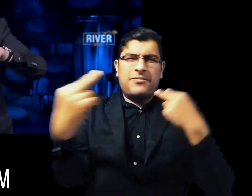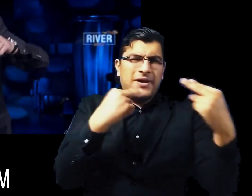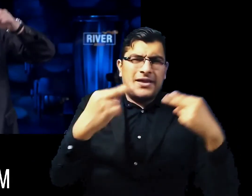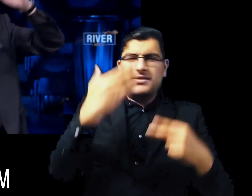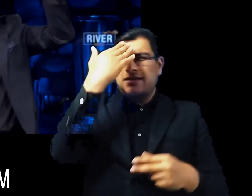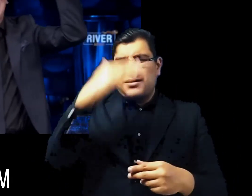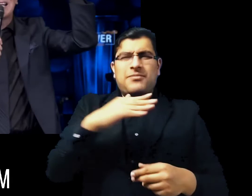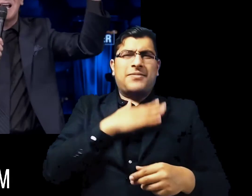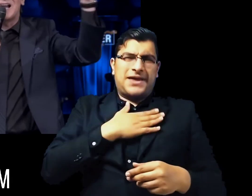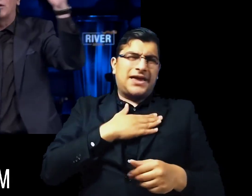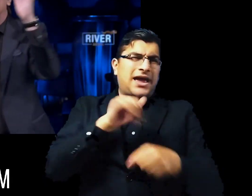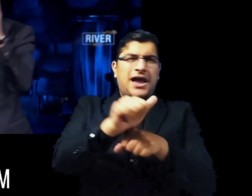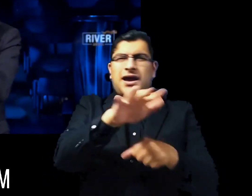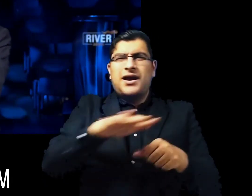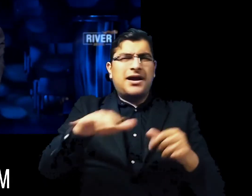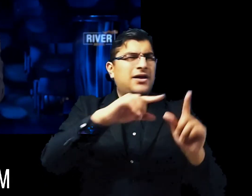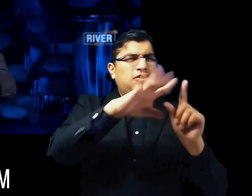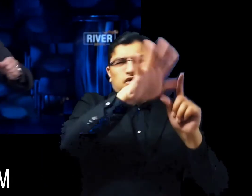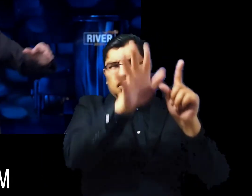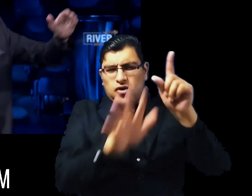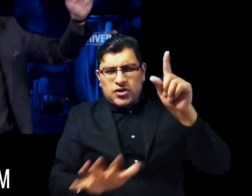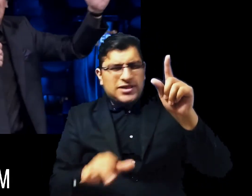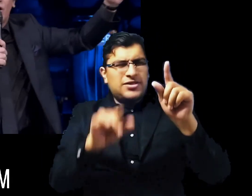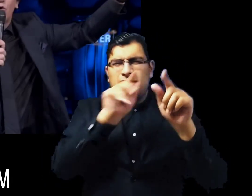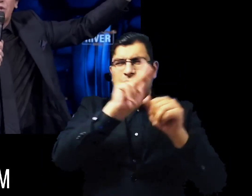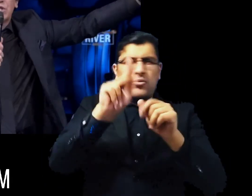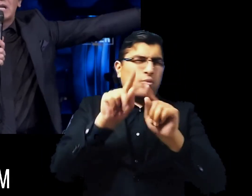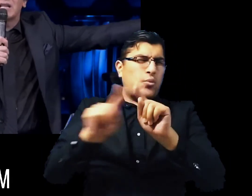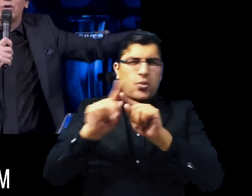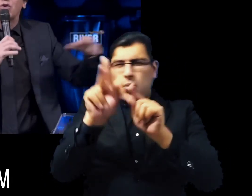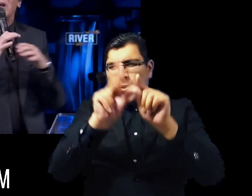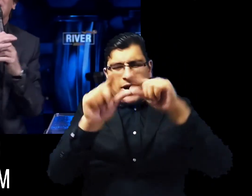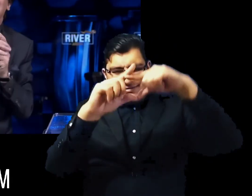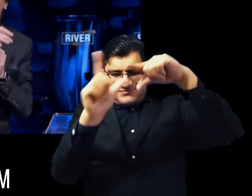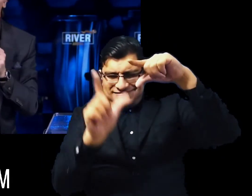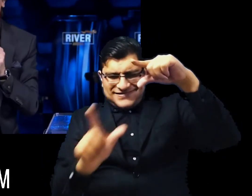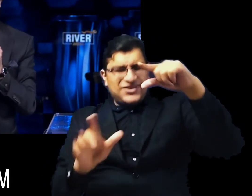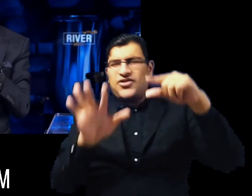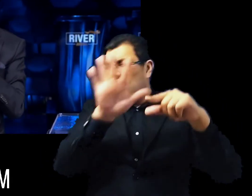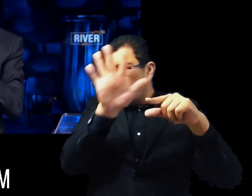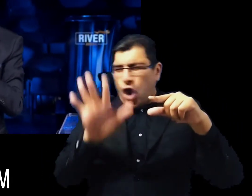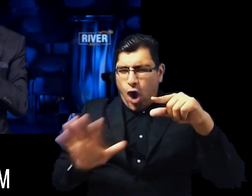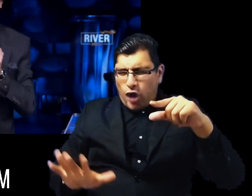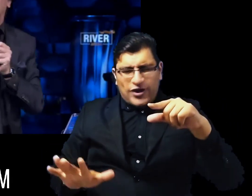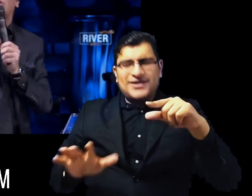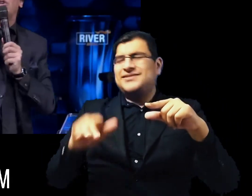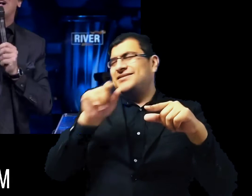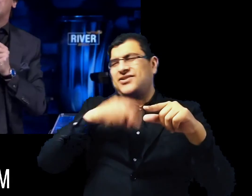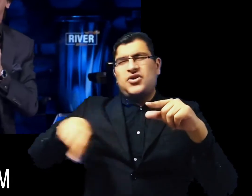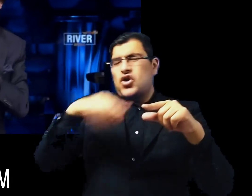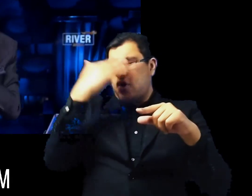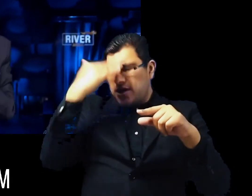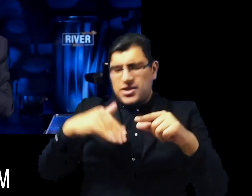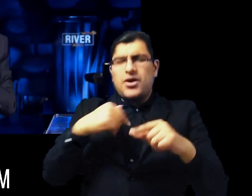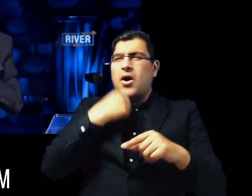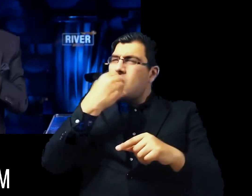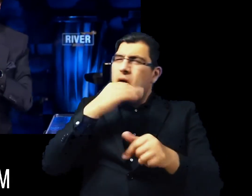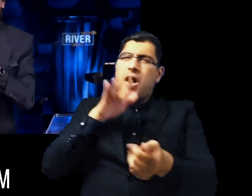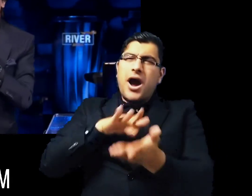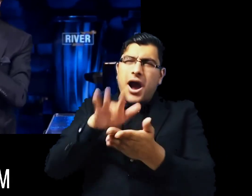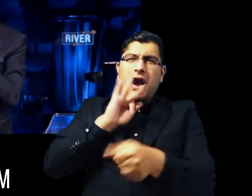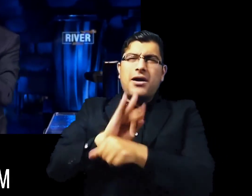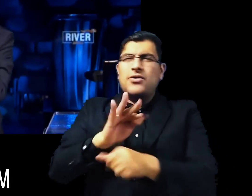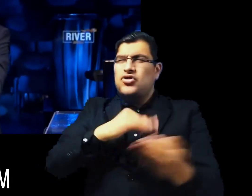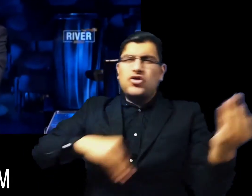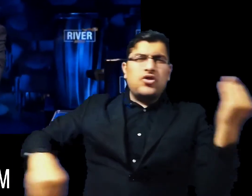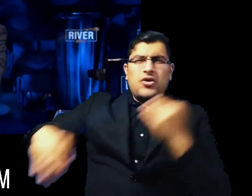por la Argentina desde la Quiaca hasta Ushuaia, desde la cordillera de los Andes hasta el océano. Estoy orando ahora para